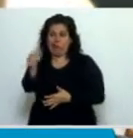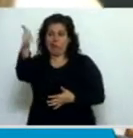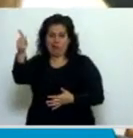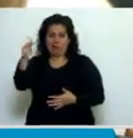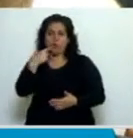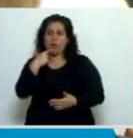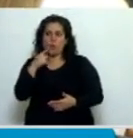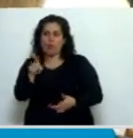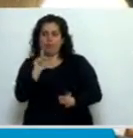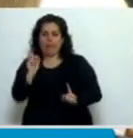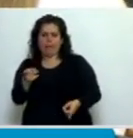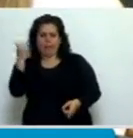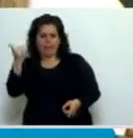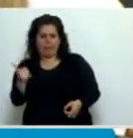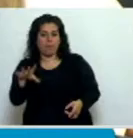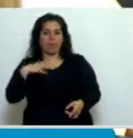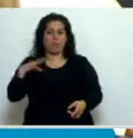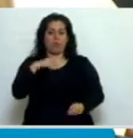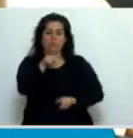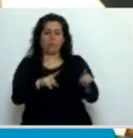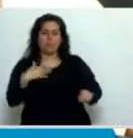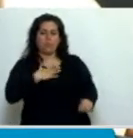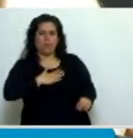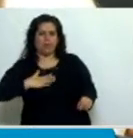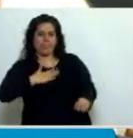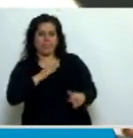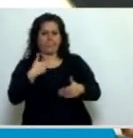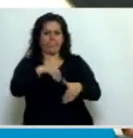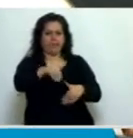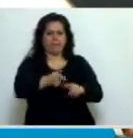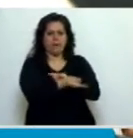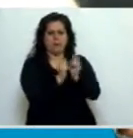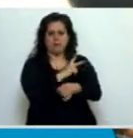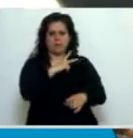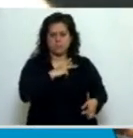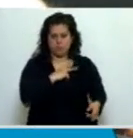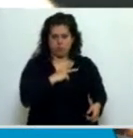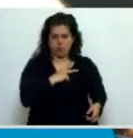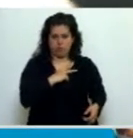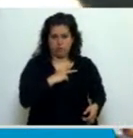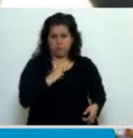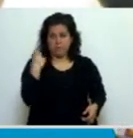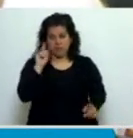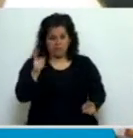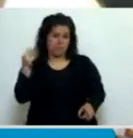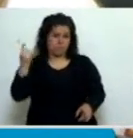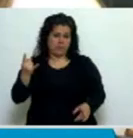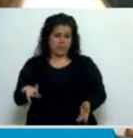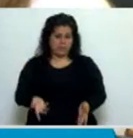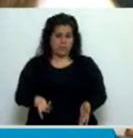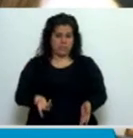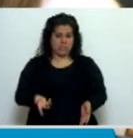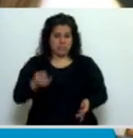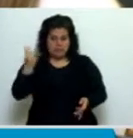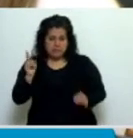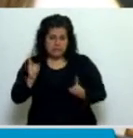entre los propios. Por las dudas que alguno tenga el ánimo privatizador, vamos a llevar adelante esto. Esto también es una mentira, esto también forma parte